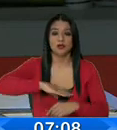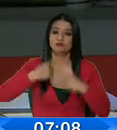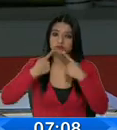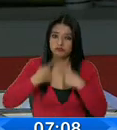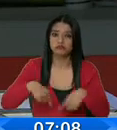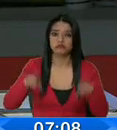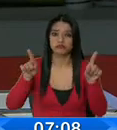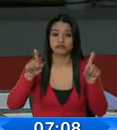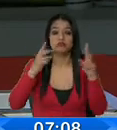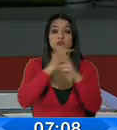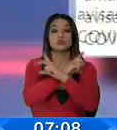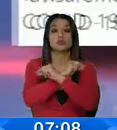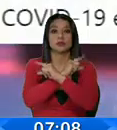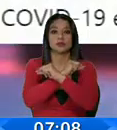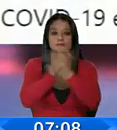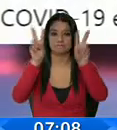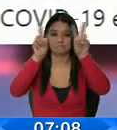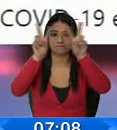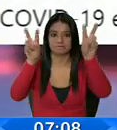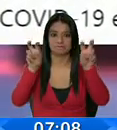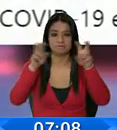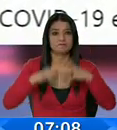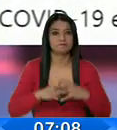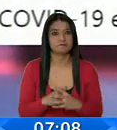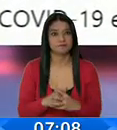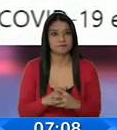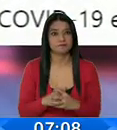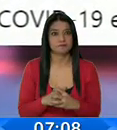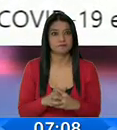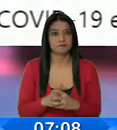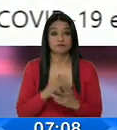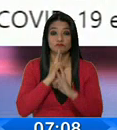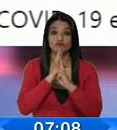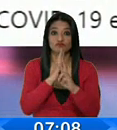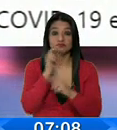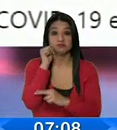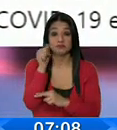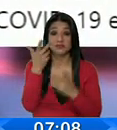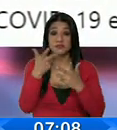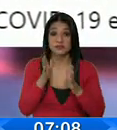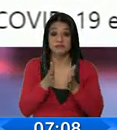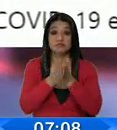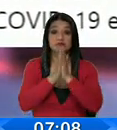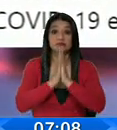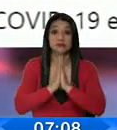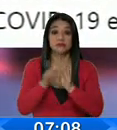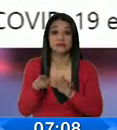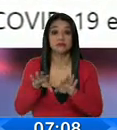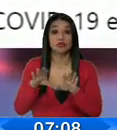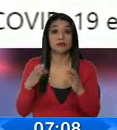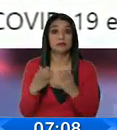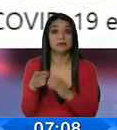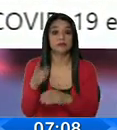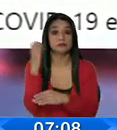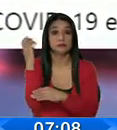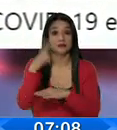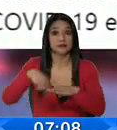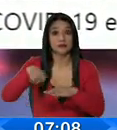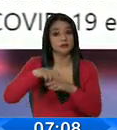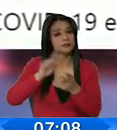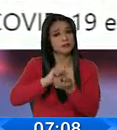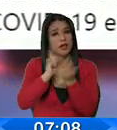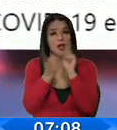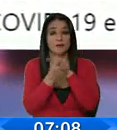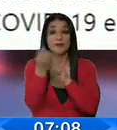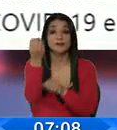Twitter. Con los resultados que anunciemos mañana, solicitaremos al COE Nacional el traspaso a semáforo